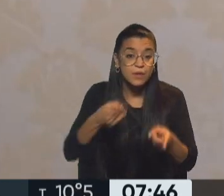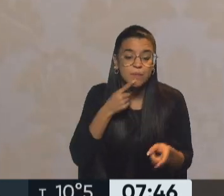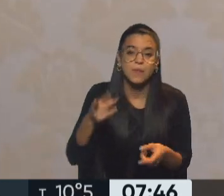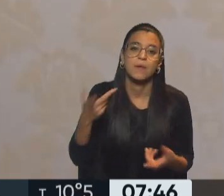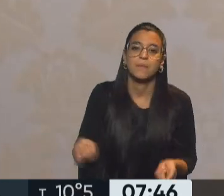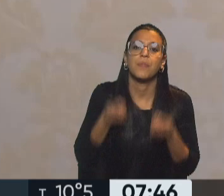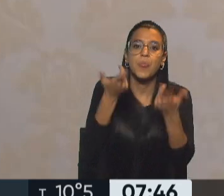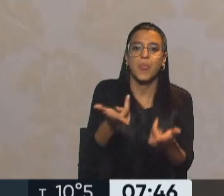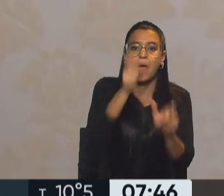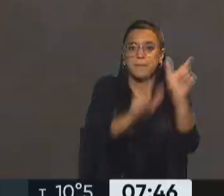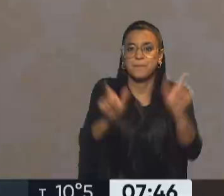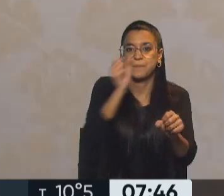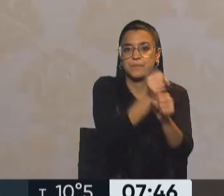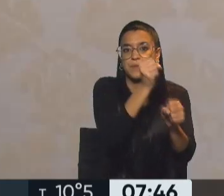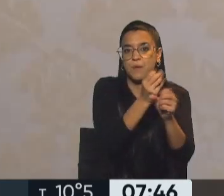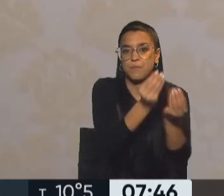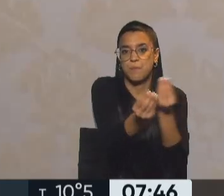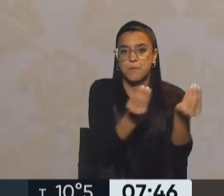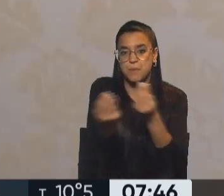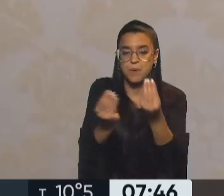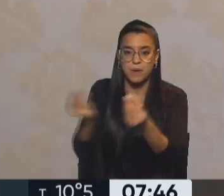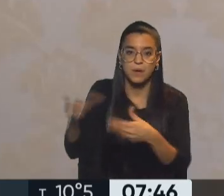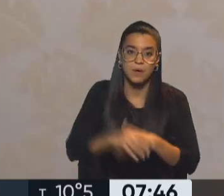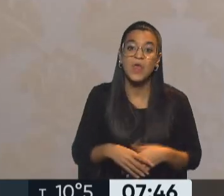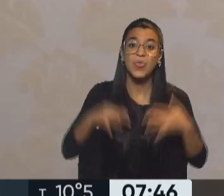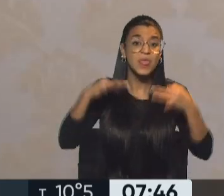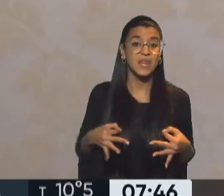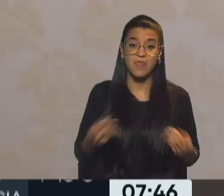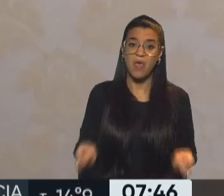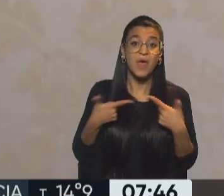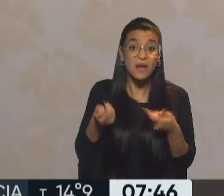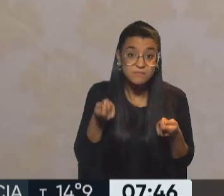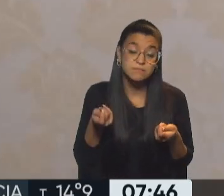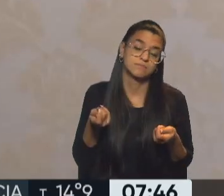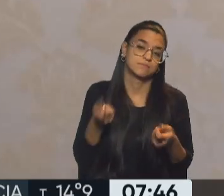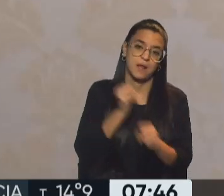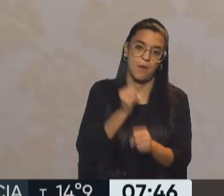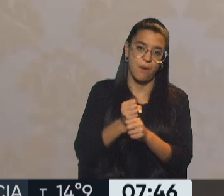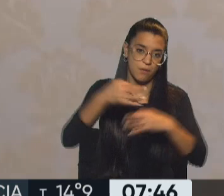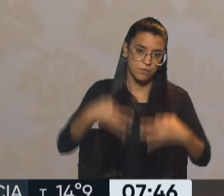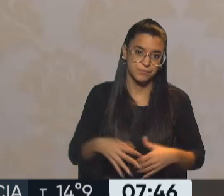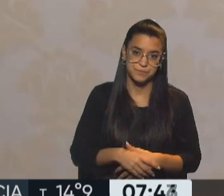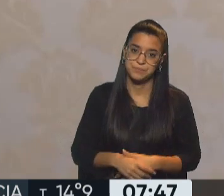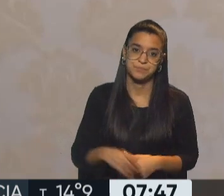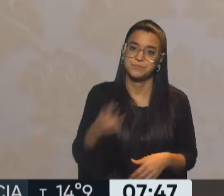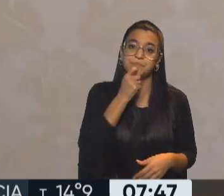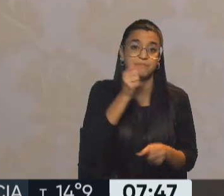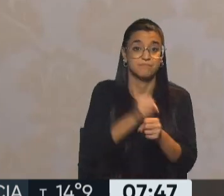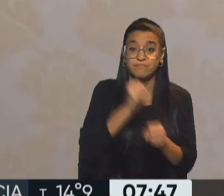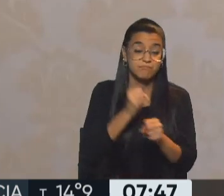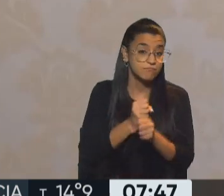generación de puestos de trabajo lo que da dignidad es el trabajo el que no tiene